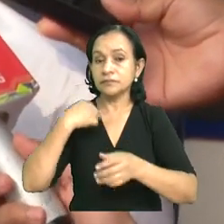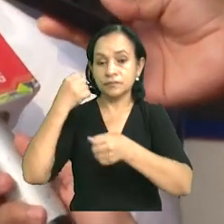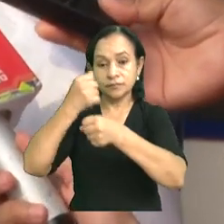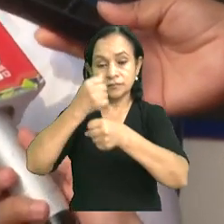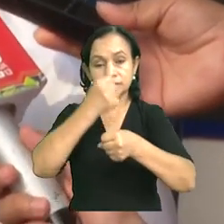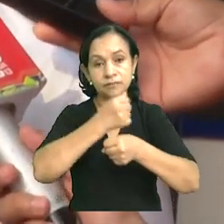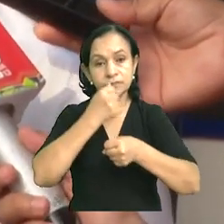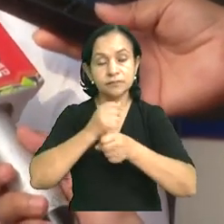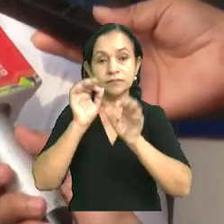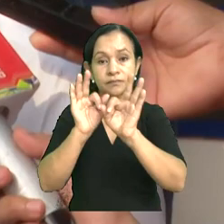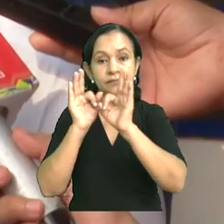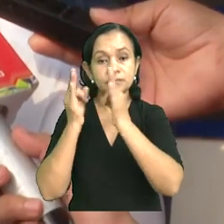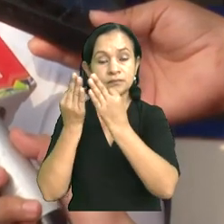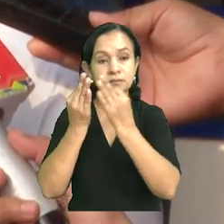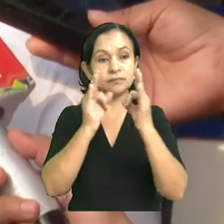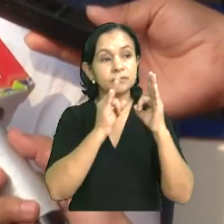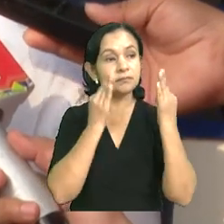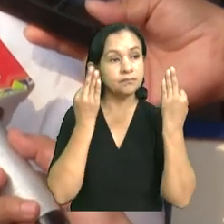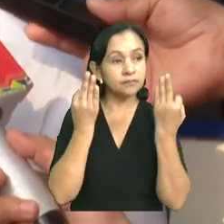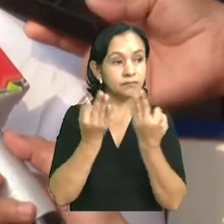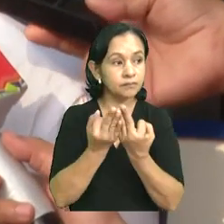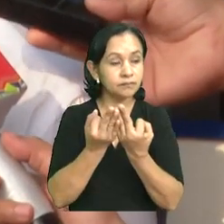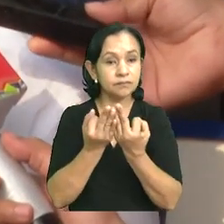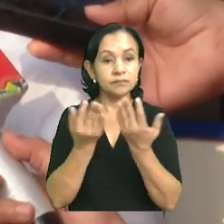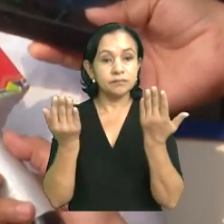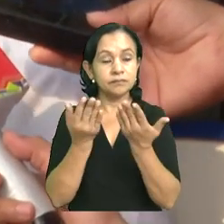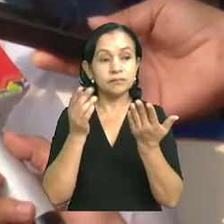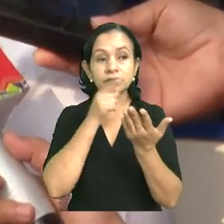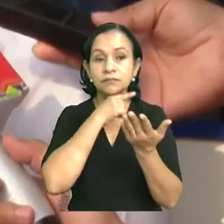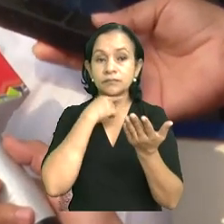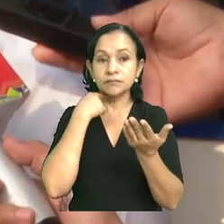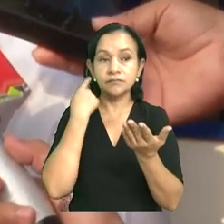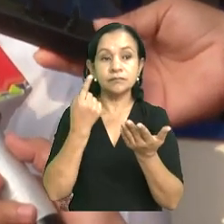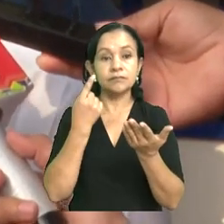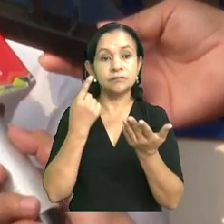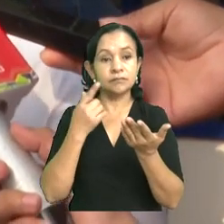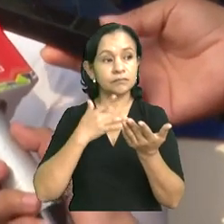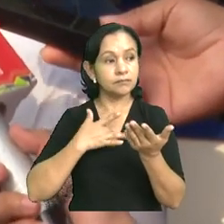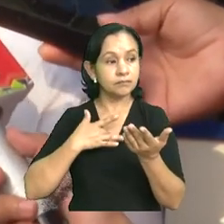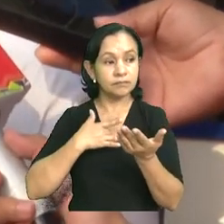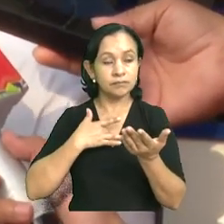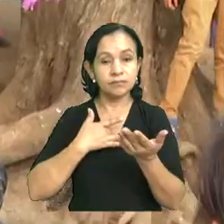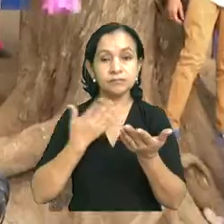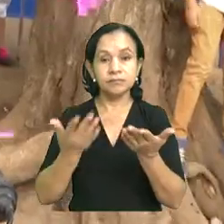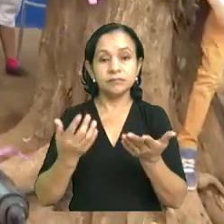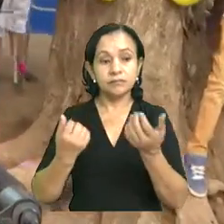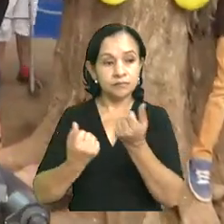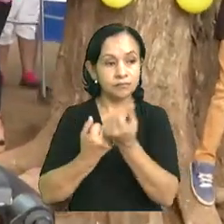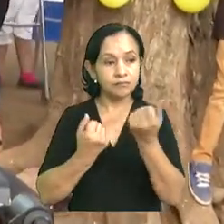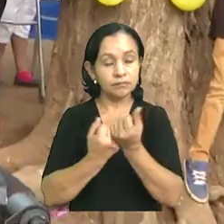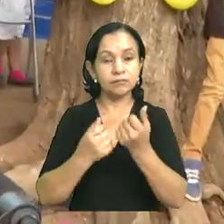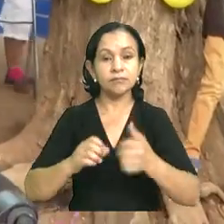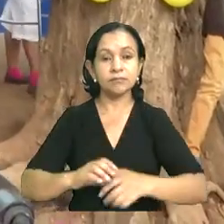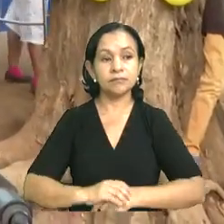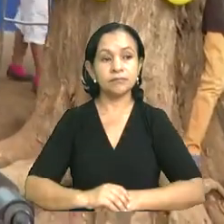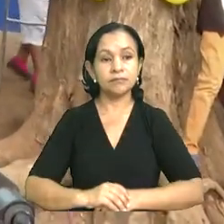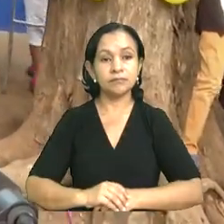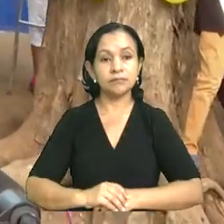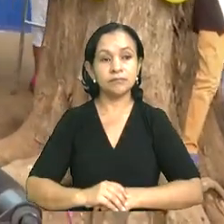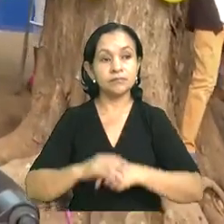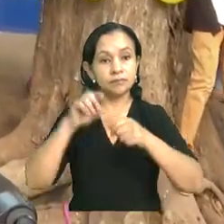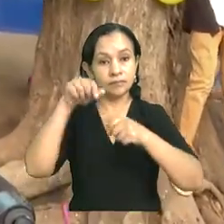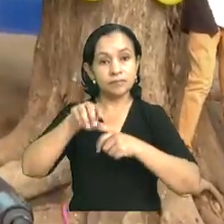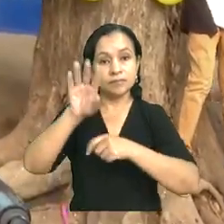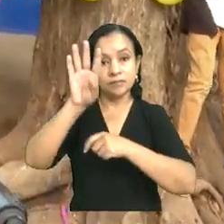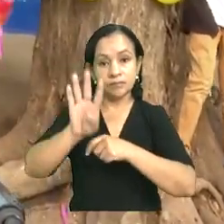a las familias que realmente necesitan ese apoyo. Esta es la